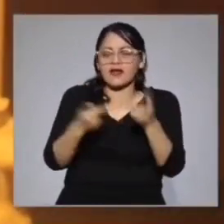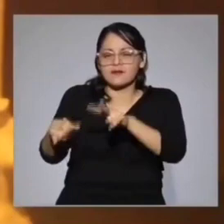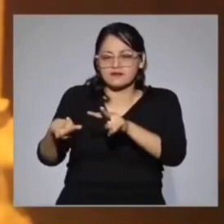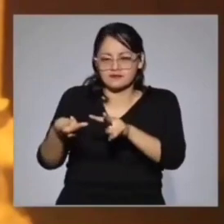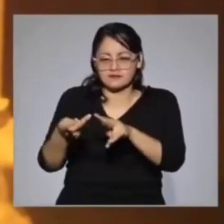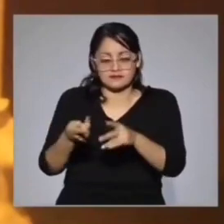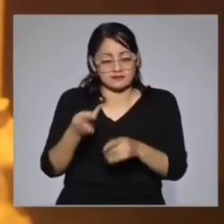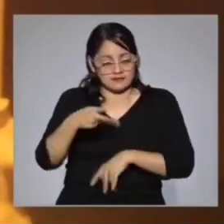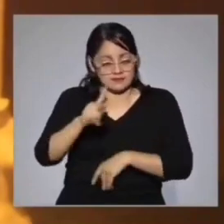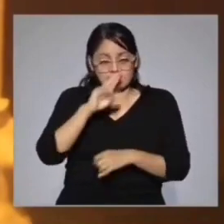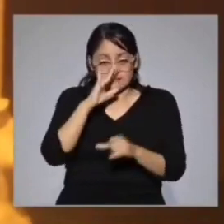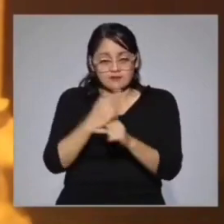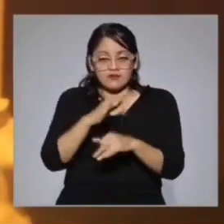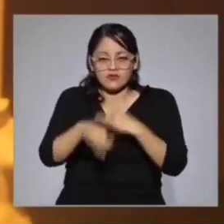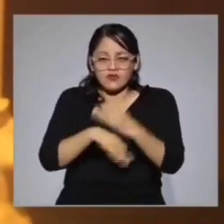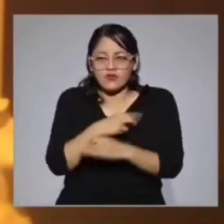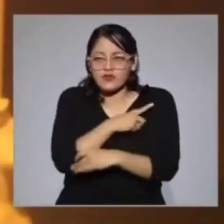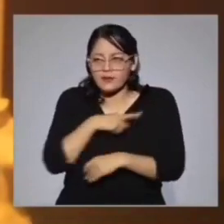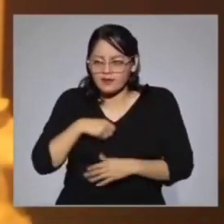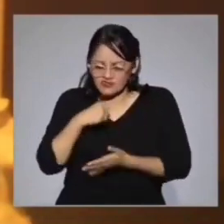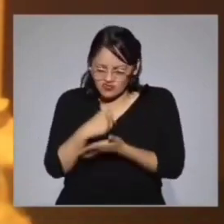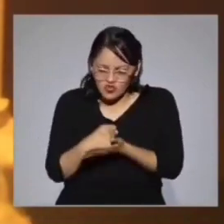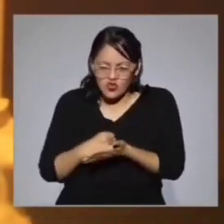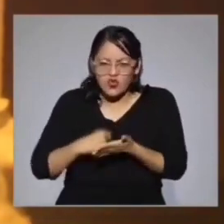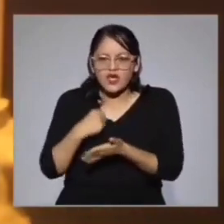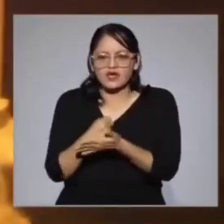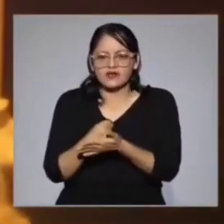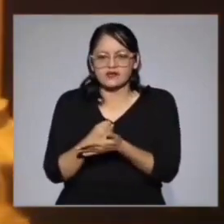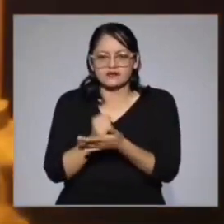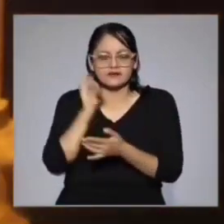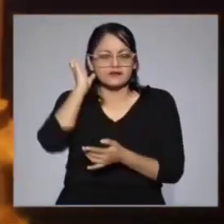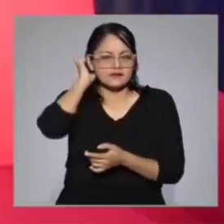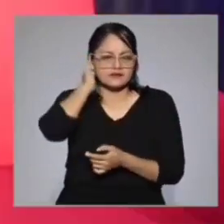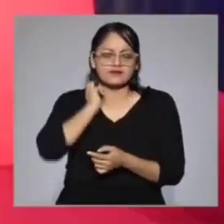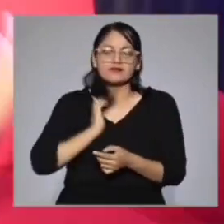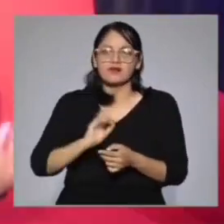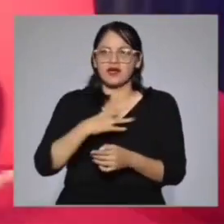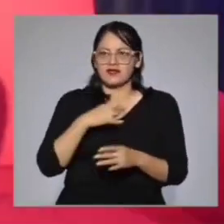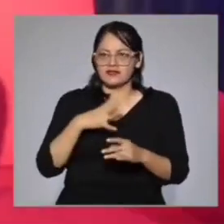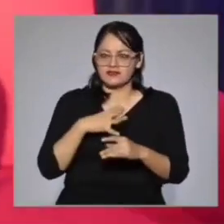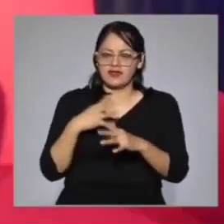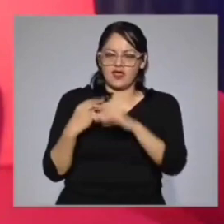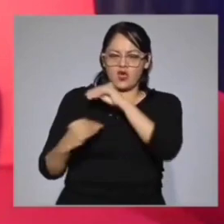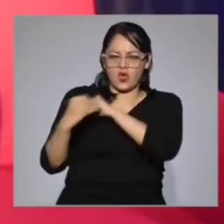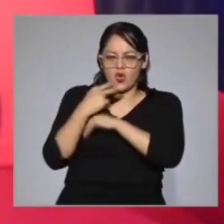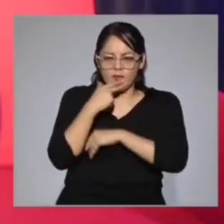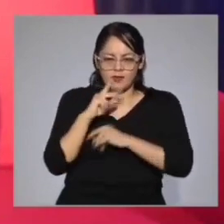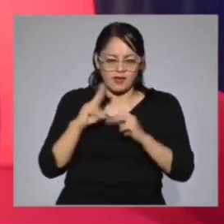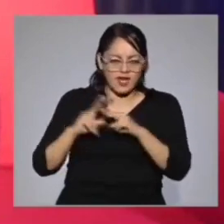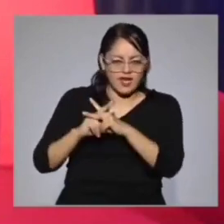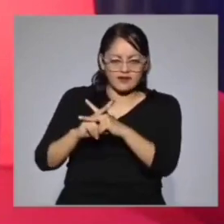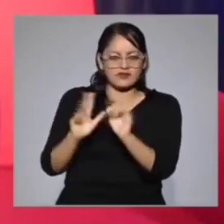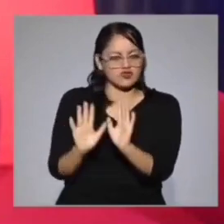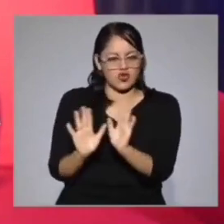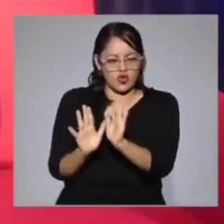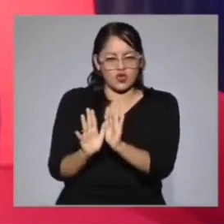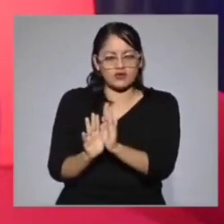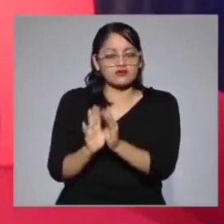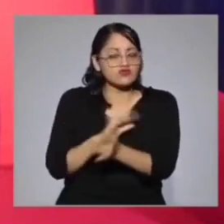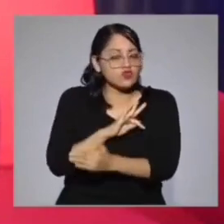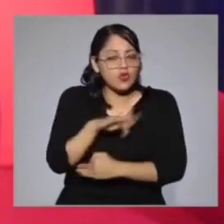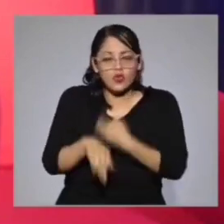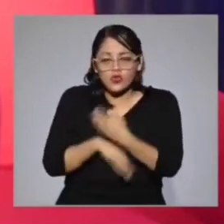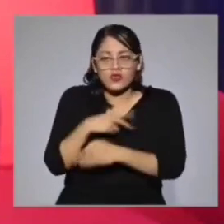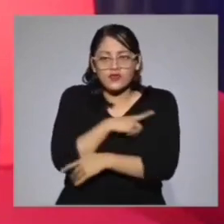de todos luchar en contra de esto. No es una pelea entre hombres y mujeres, sino vamos a entender que